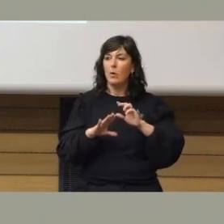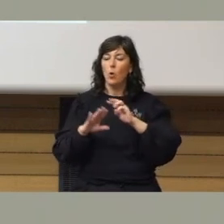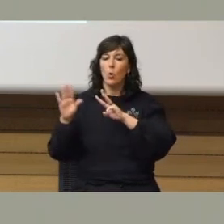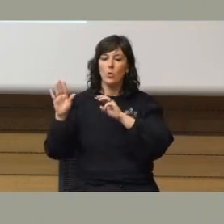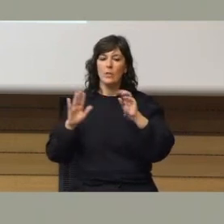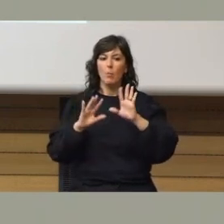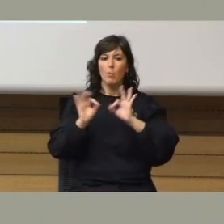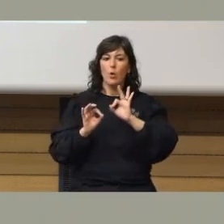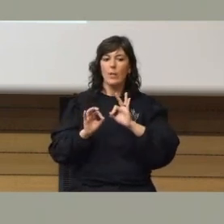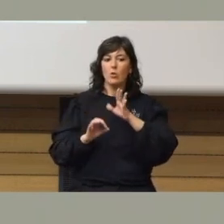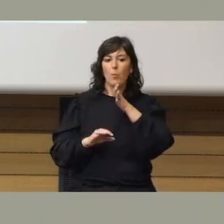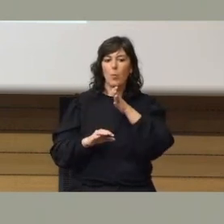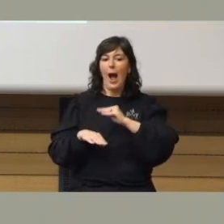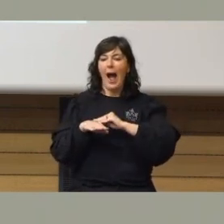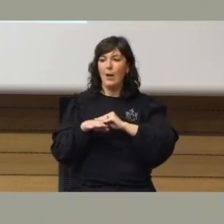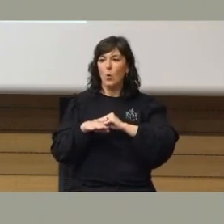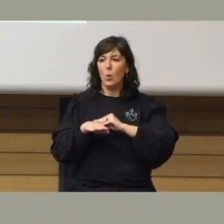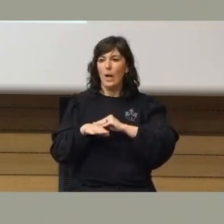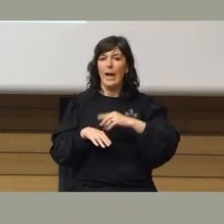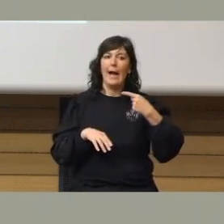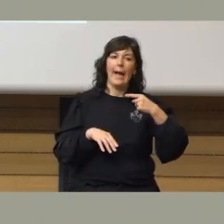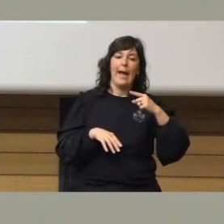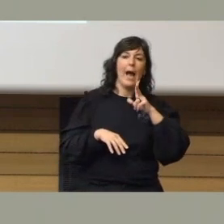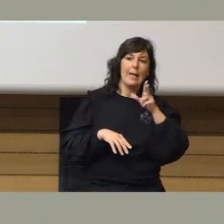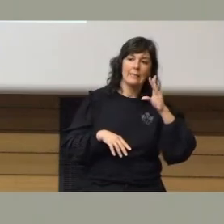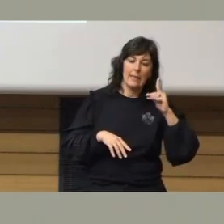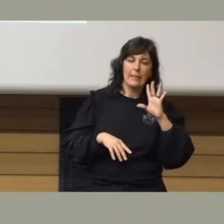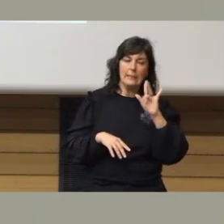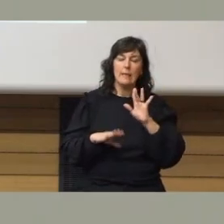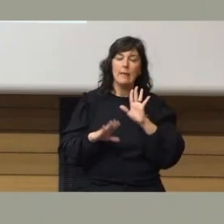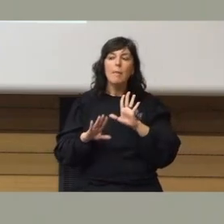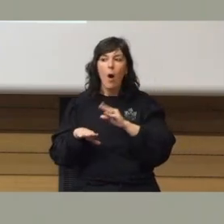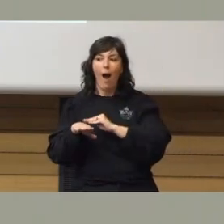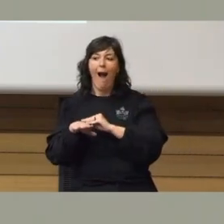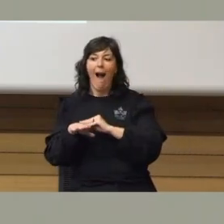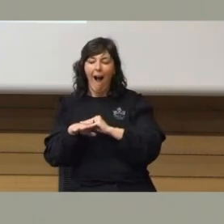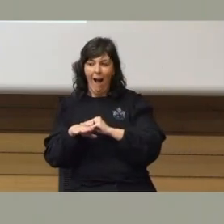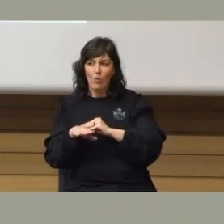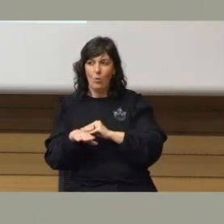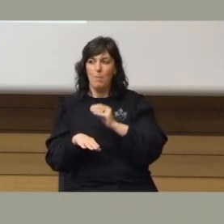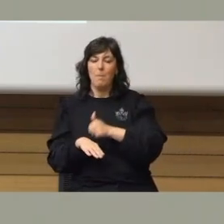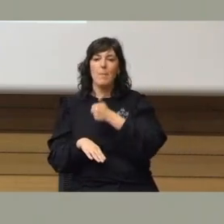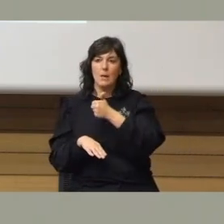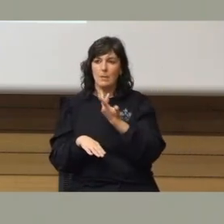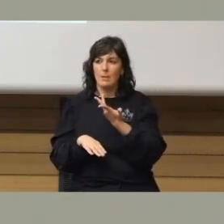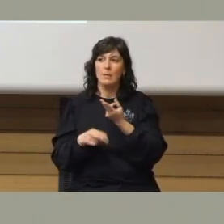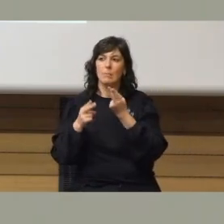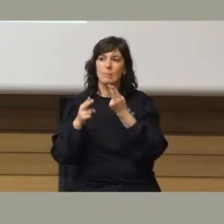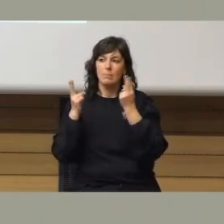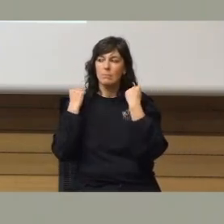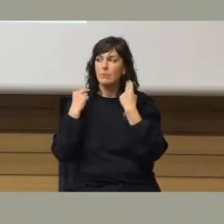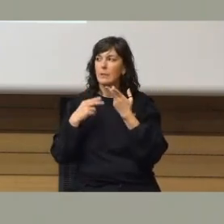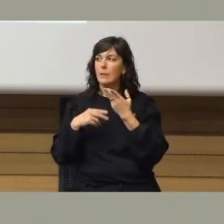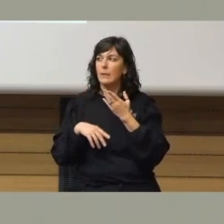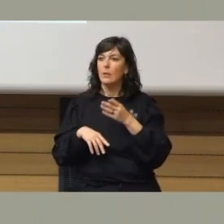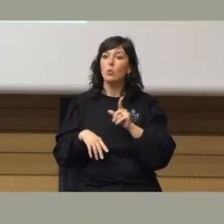Es verdad que está el GHB o el éxtasis líquido, pero no nos centremos en algo que es un 10 o un 15. No, cuidado si te echan